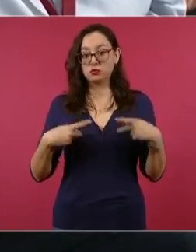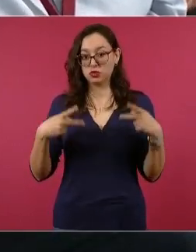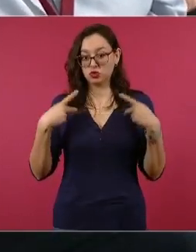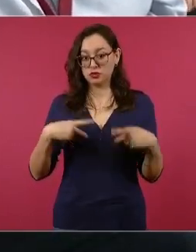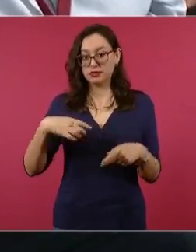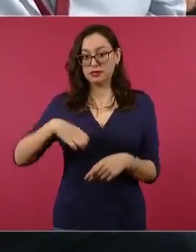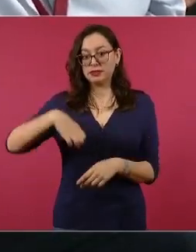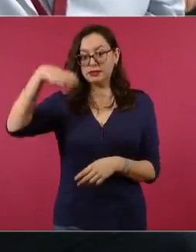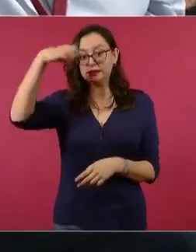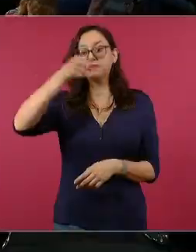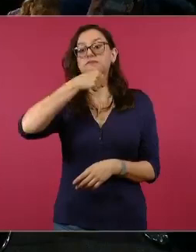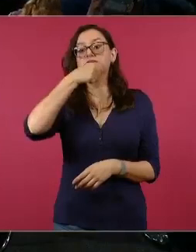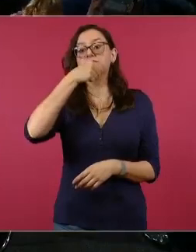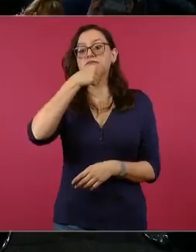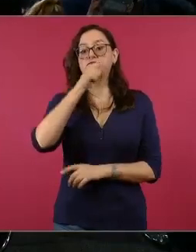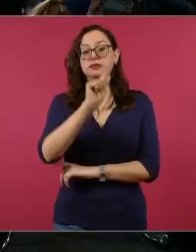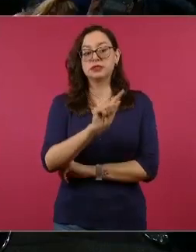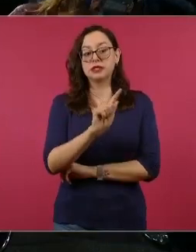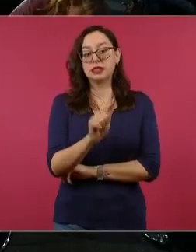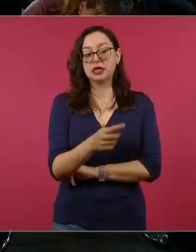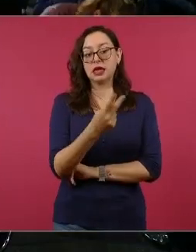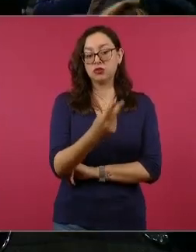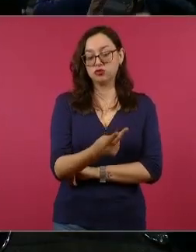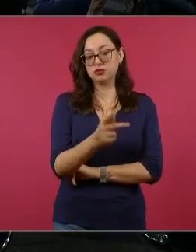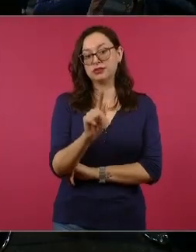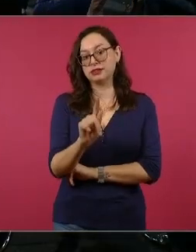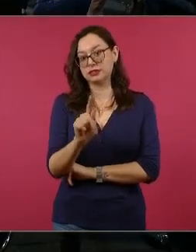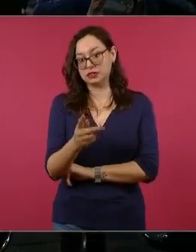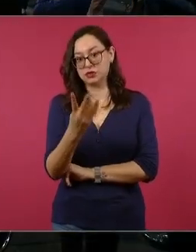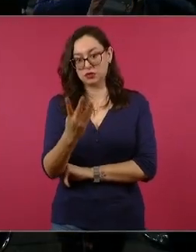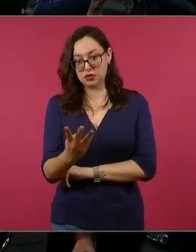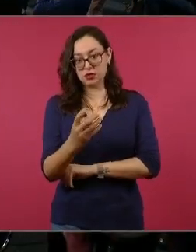años. El Estado de México se ha caracterizado por